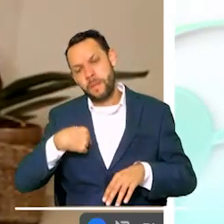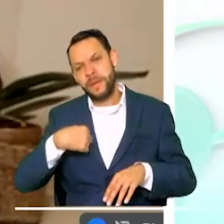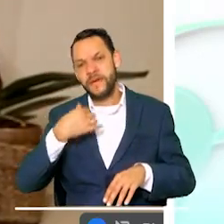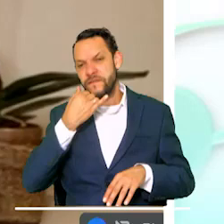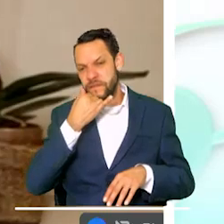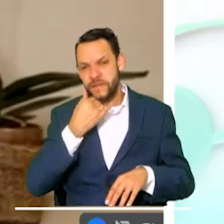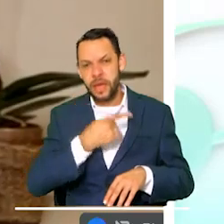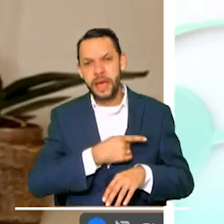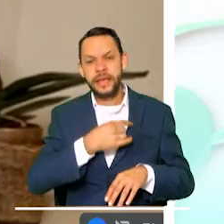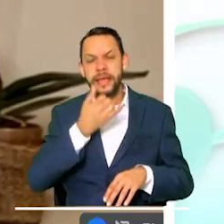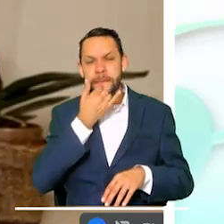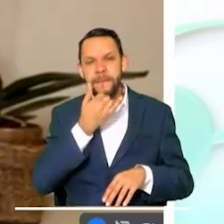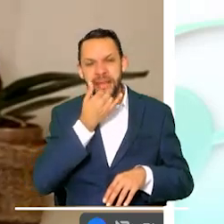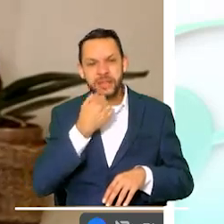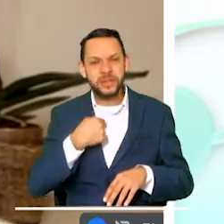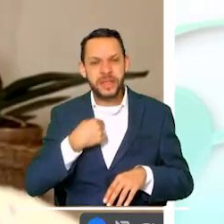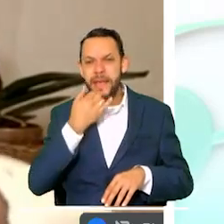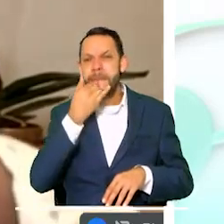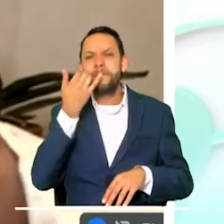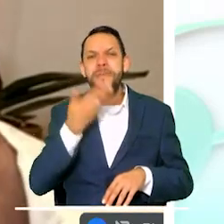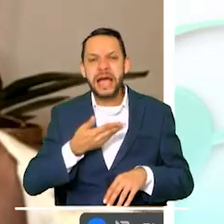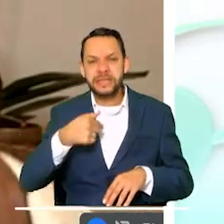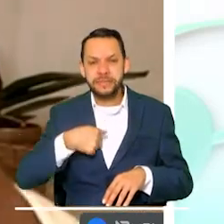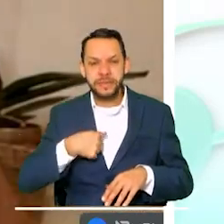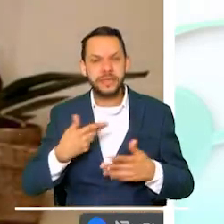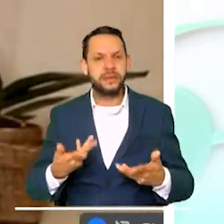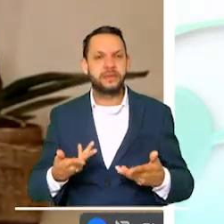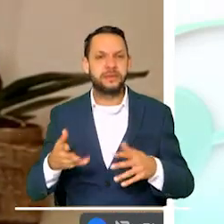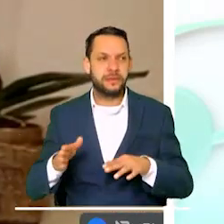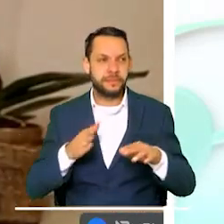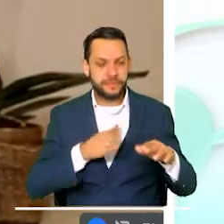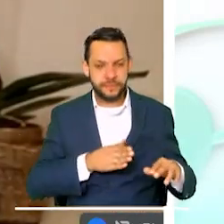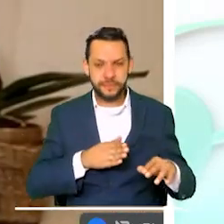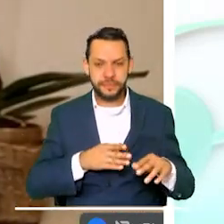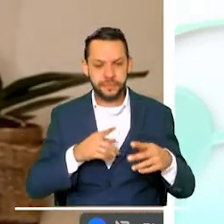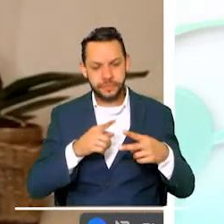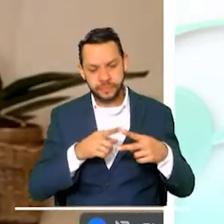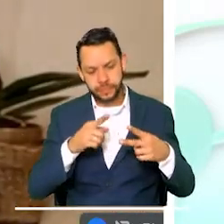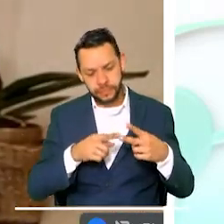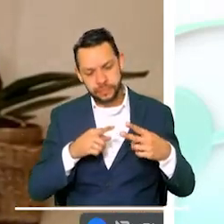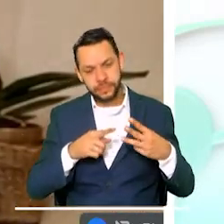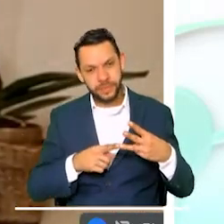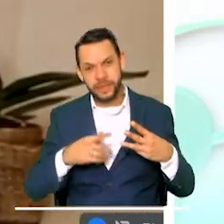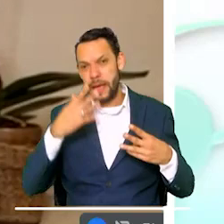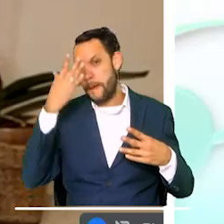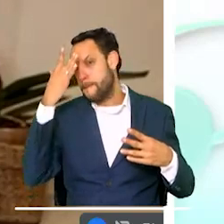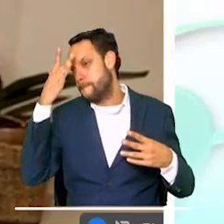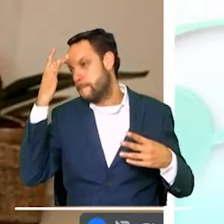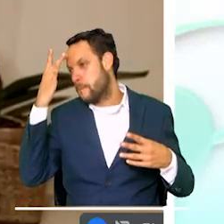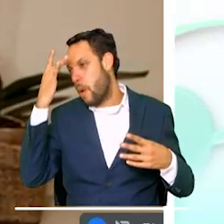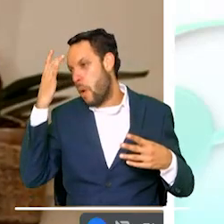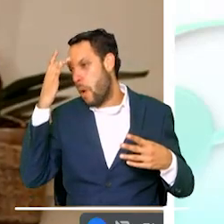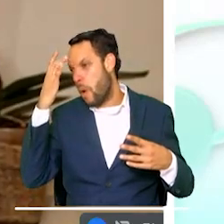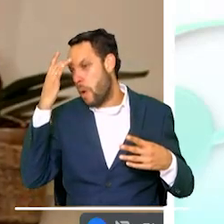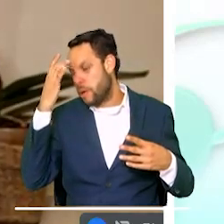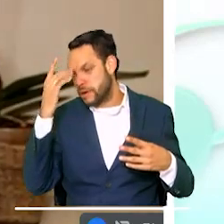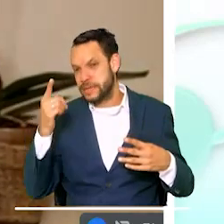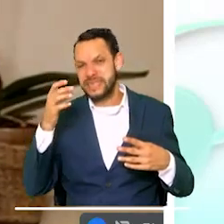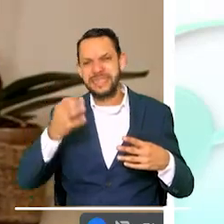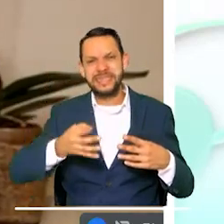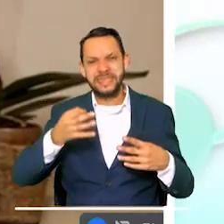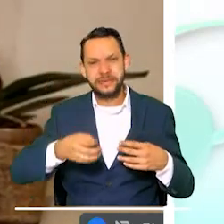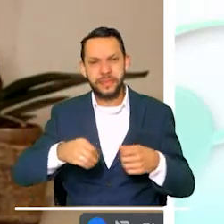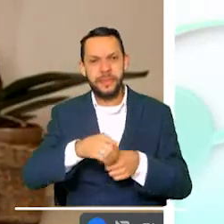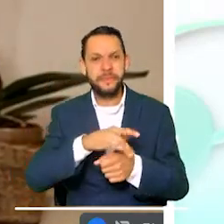esta realidad? Son preguntas que nos llevan hacia atrás. Si ustedes se fijan, esos porqués, en la mayoría de las situaciones difíciles